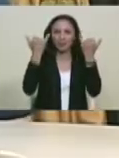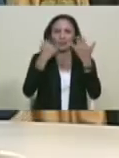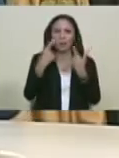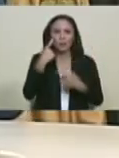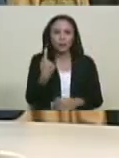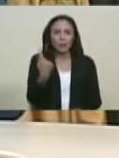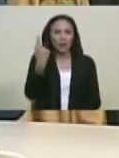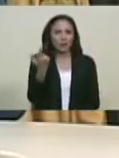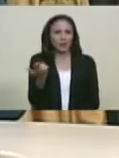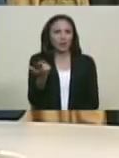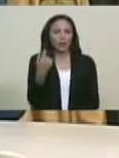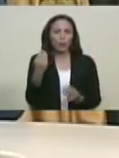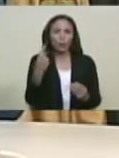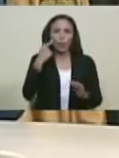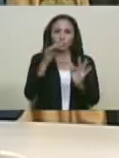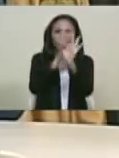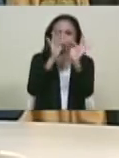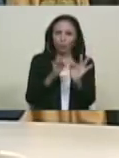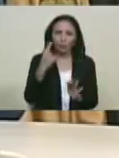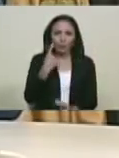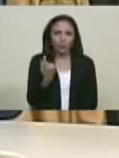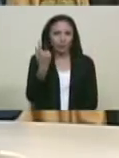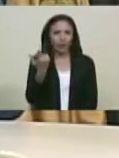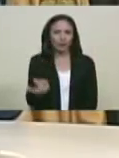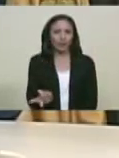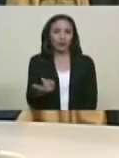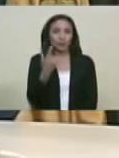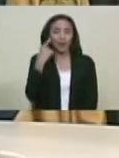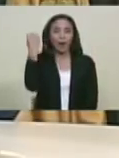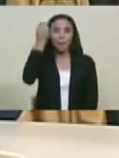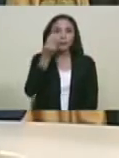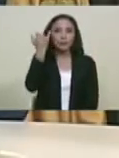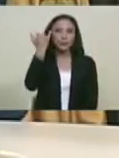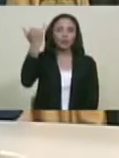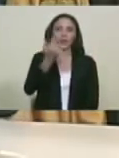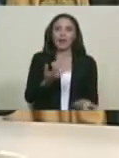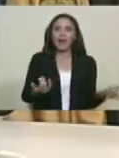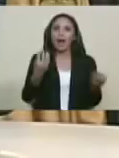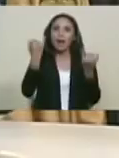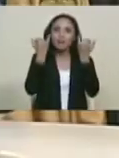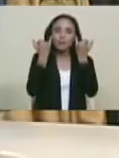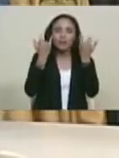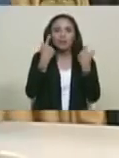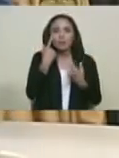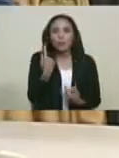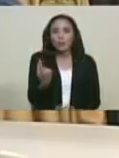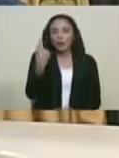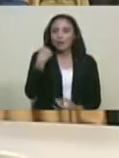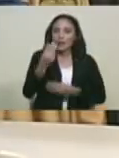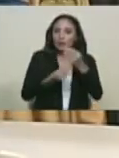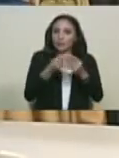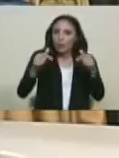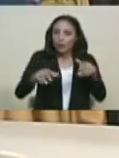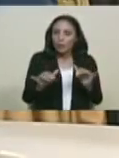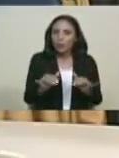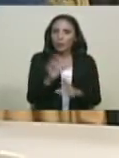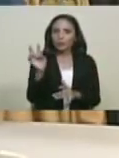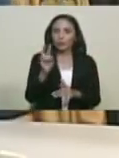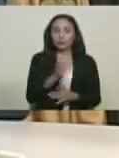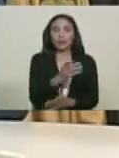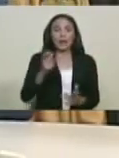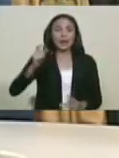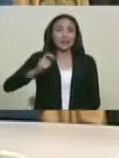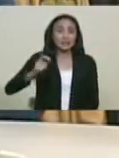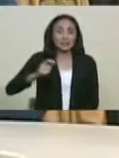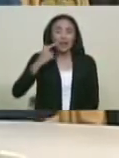hecho con factura y pensamiento nacional hecho de acuerdo a las necesidades